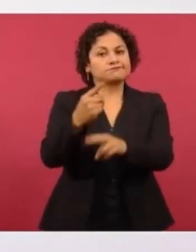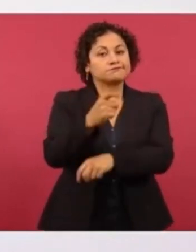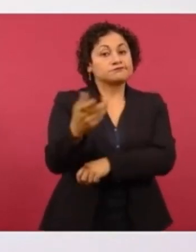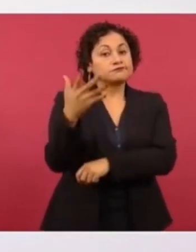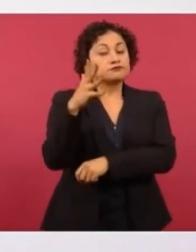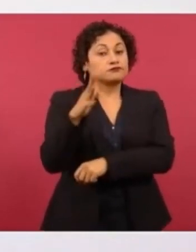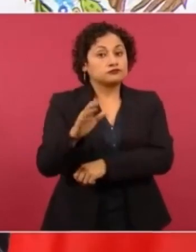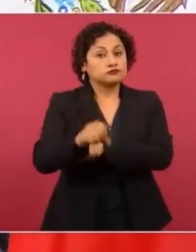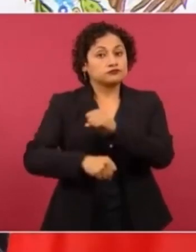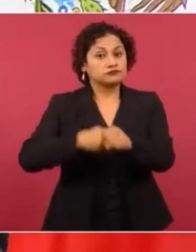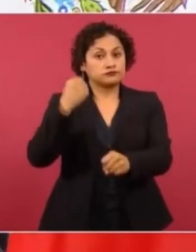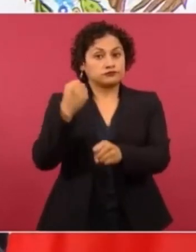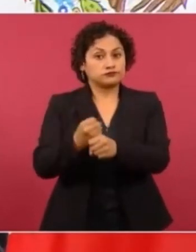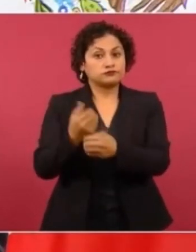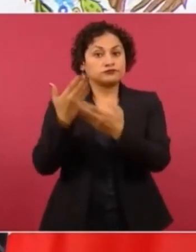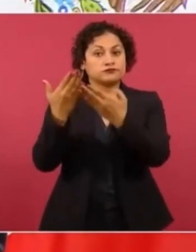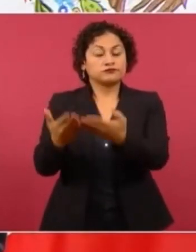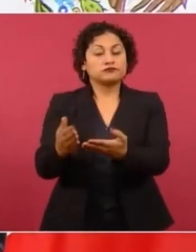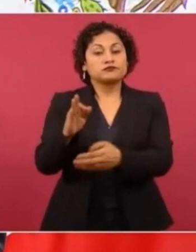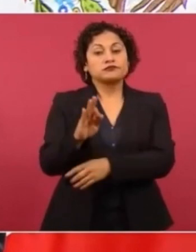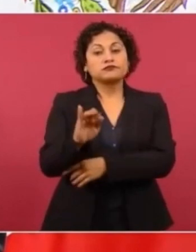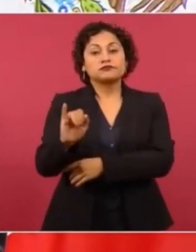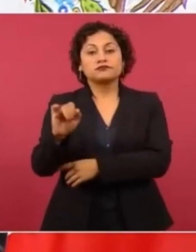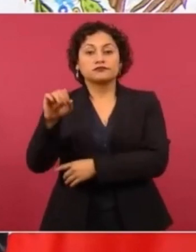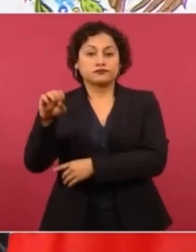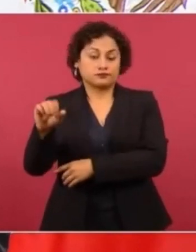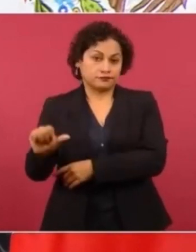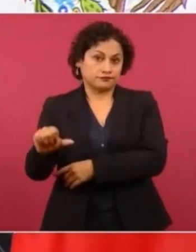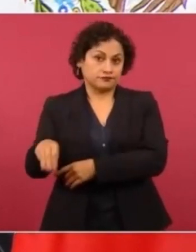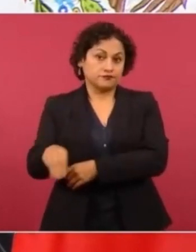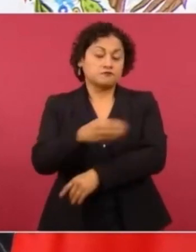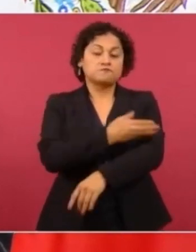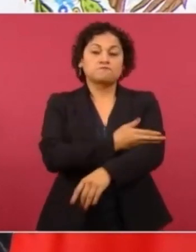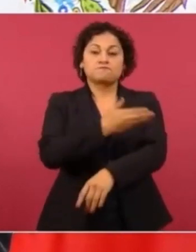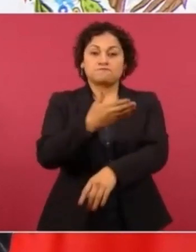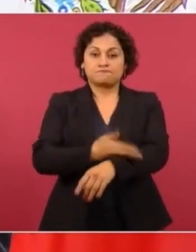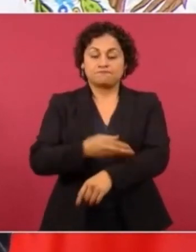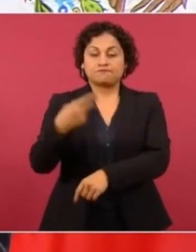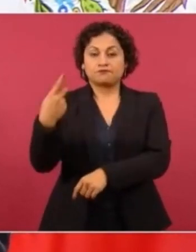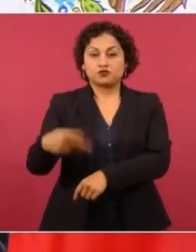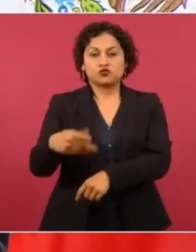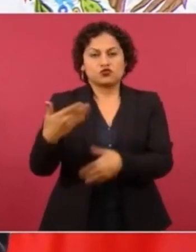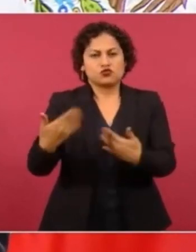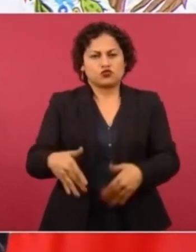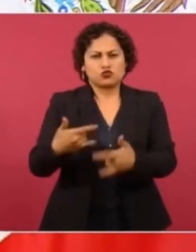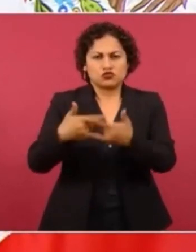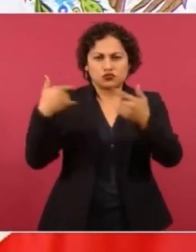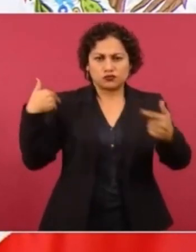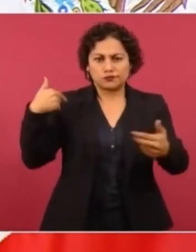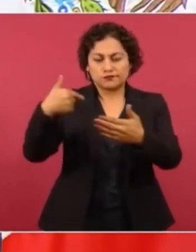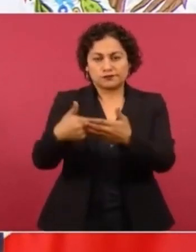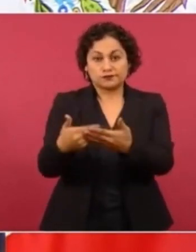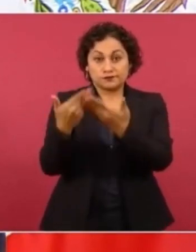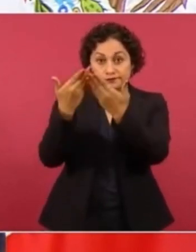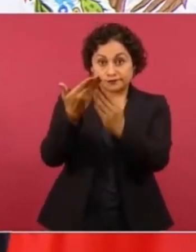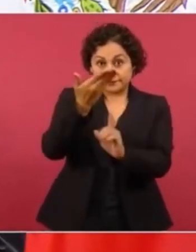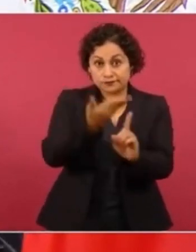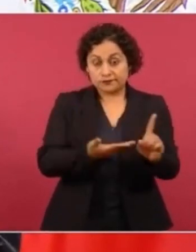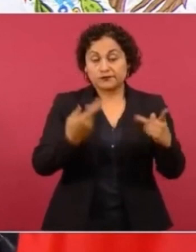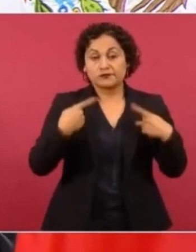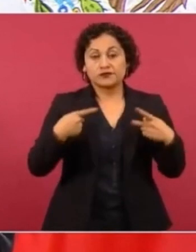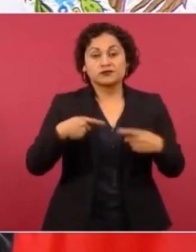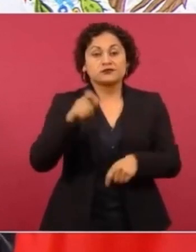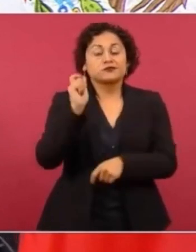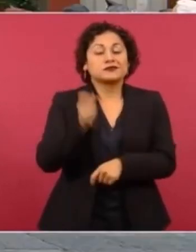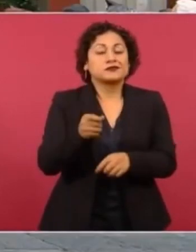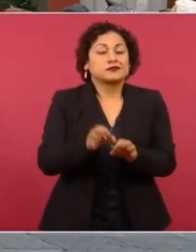Ignacio Madero González el apóstol de la democracia Francisco I Madero constituye uno de los